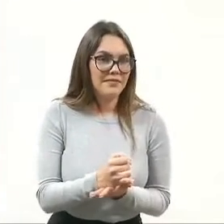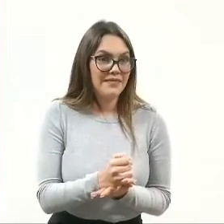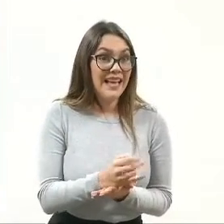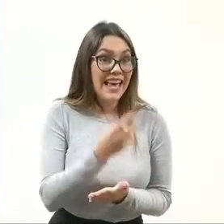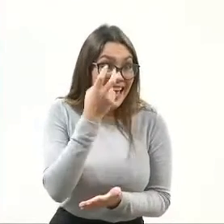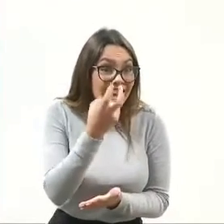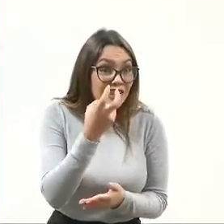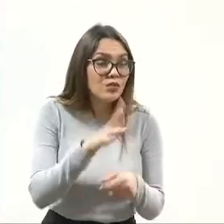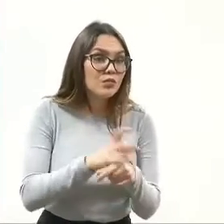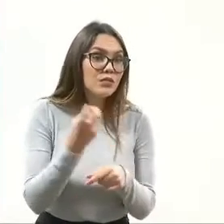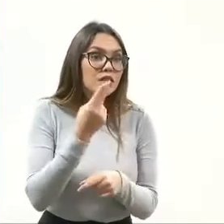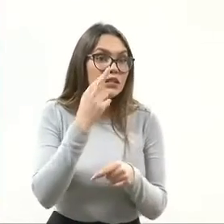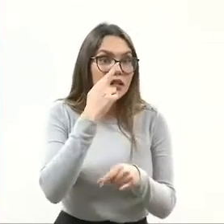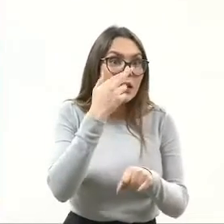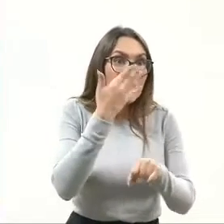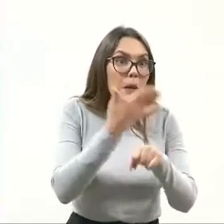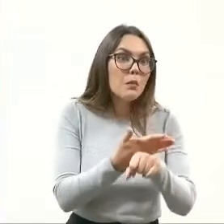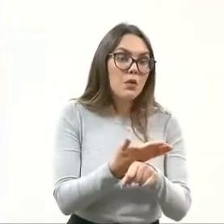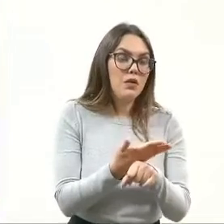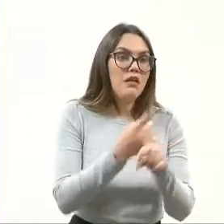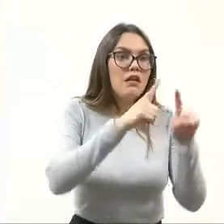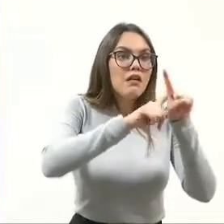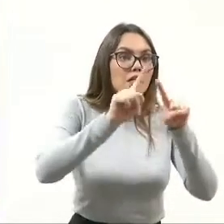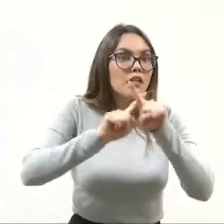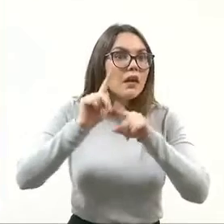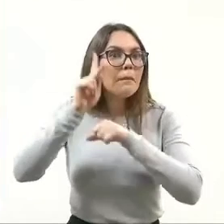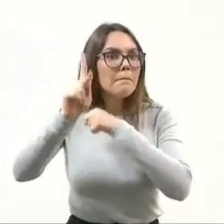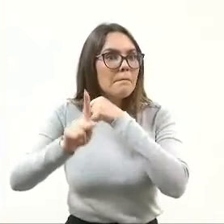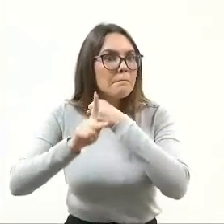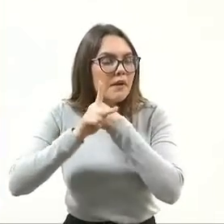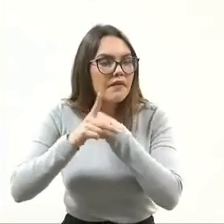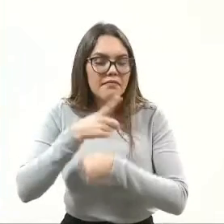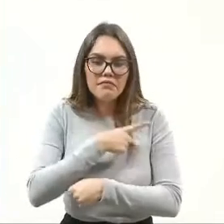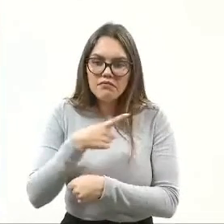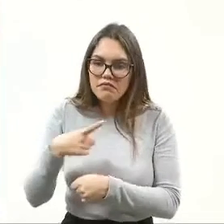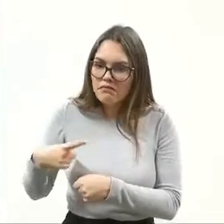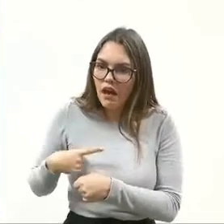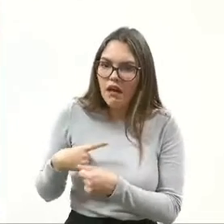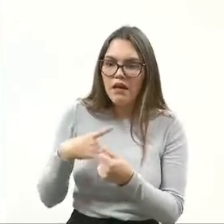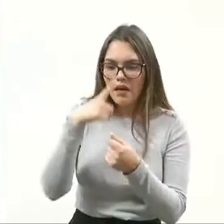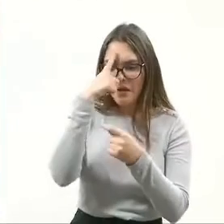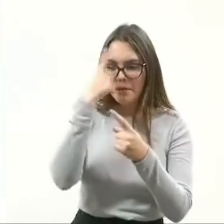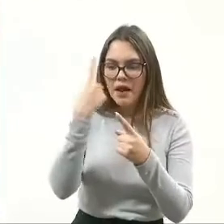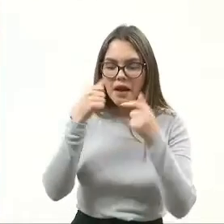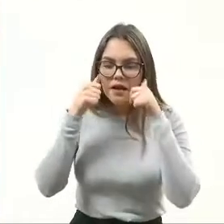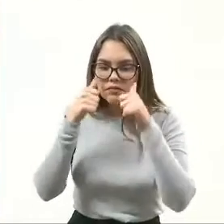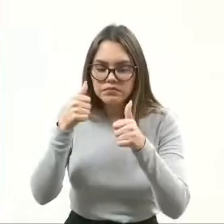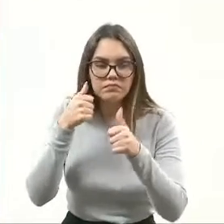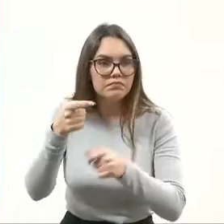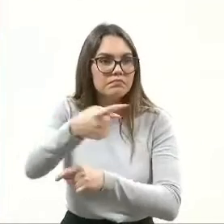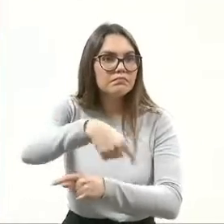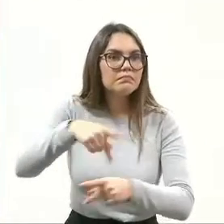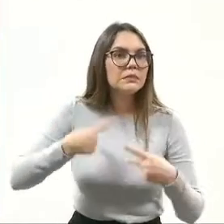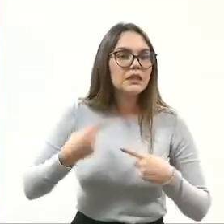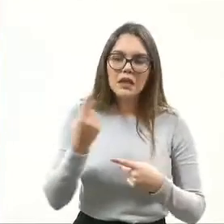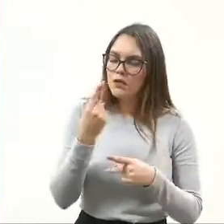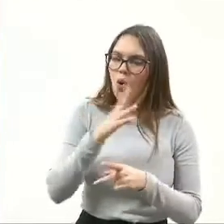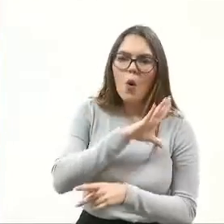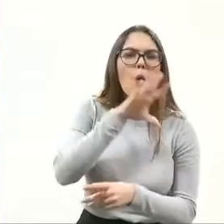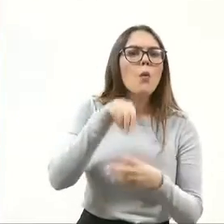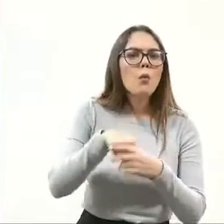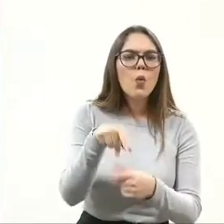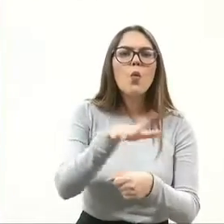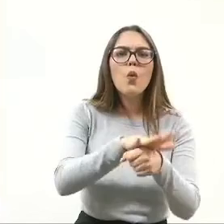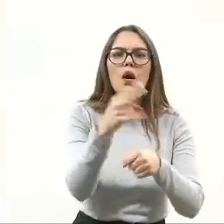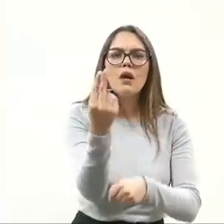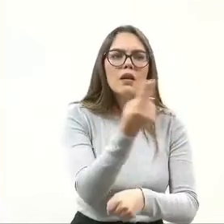de proporcionar a los integrantes de estos sectores poblacionales los apoyos necesarios para